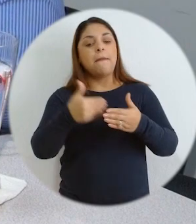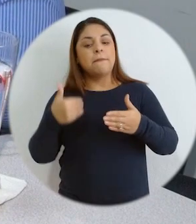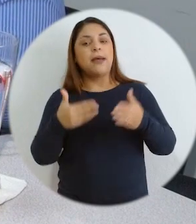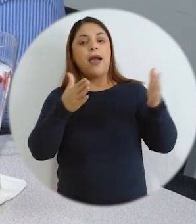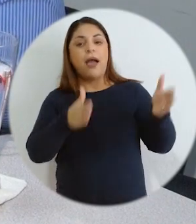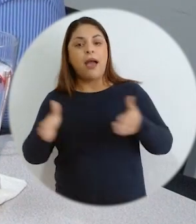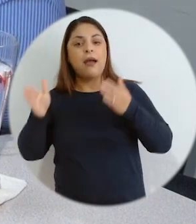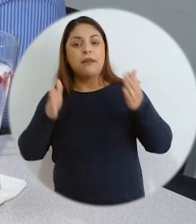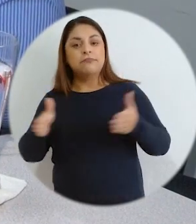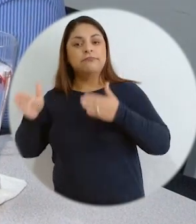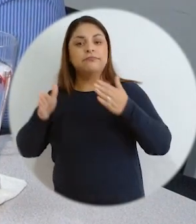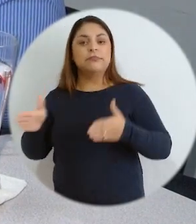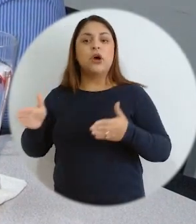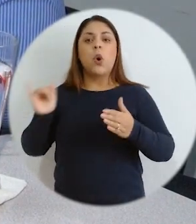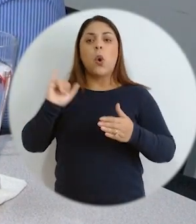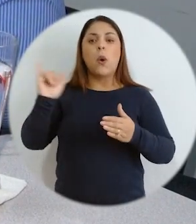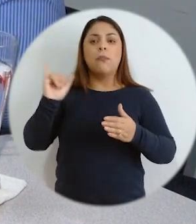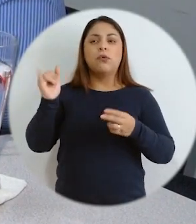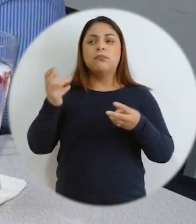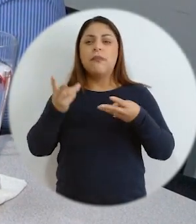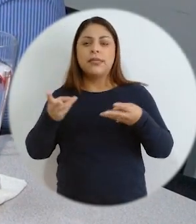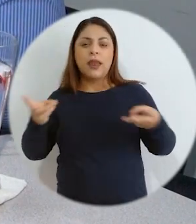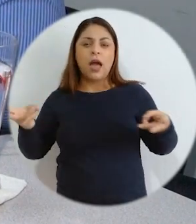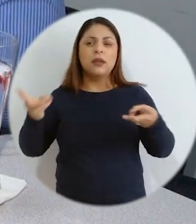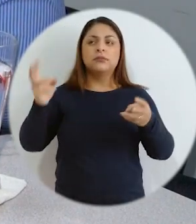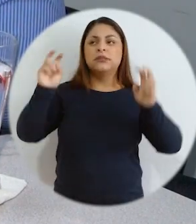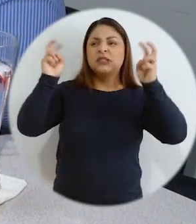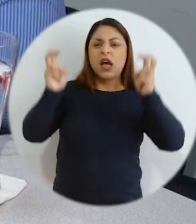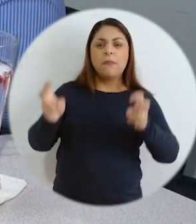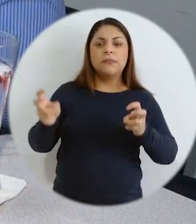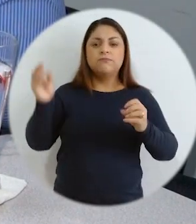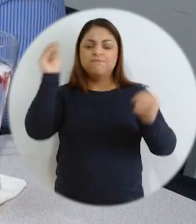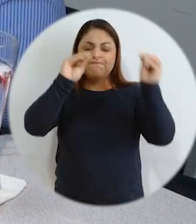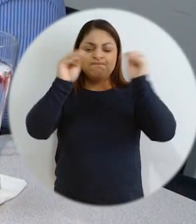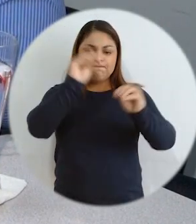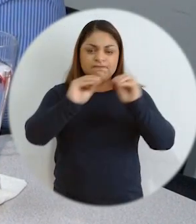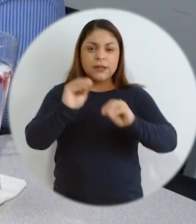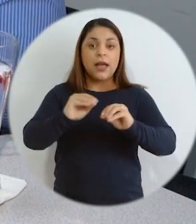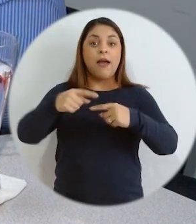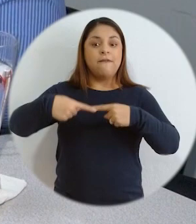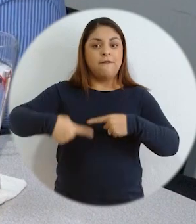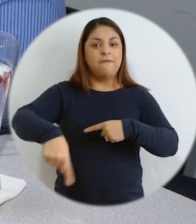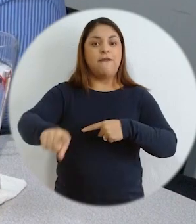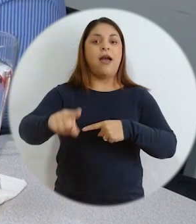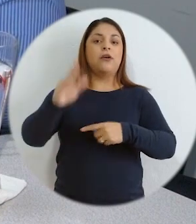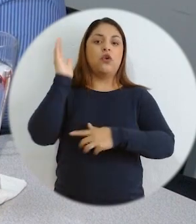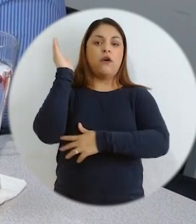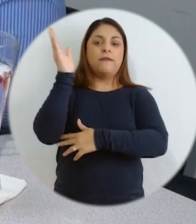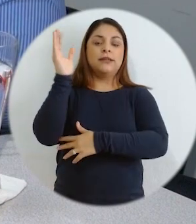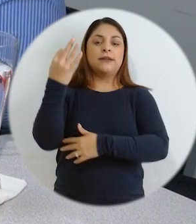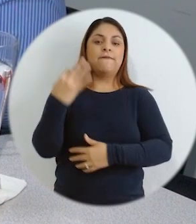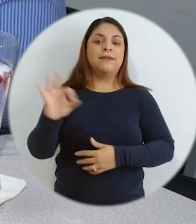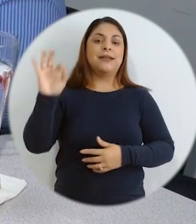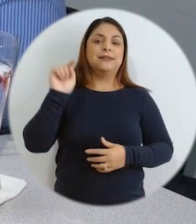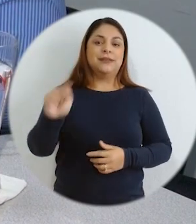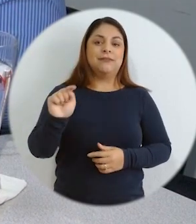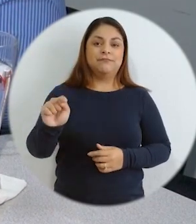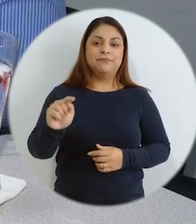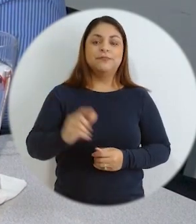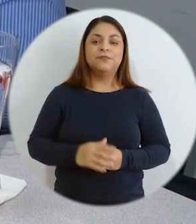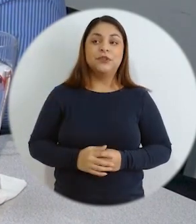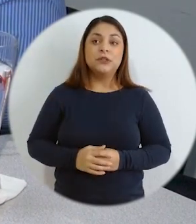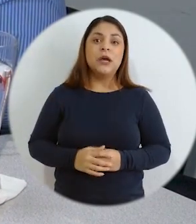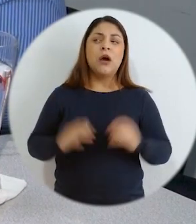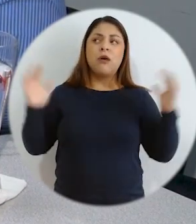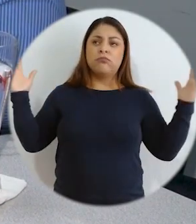preparar, dar los insumos que se van a discutir en la conferencia en Francia. Estos son grandes eventos que